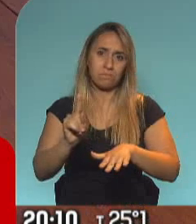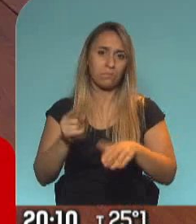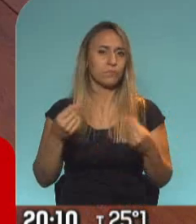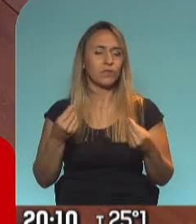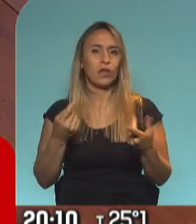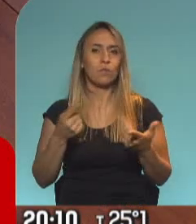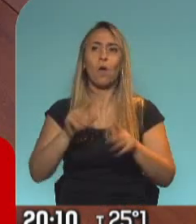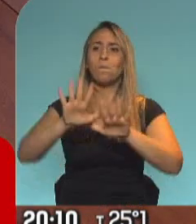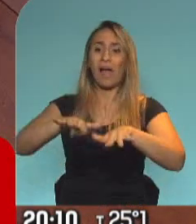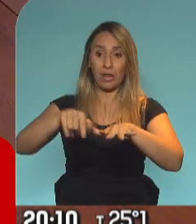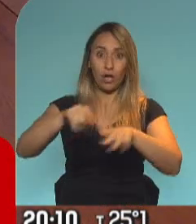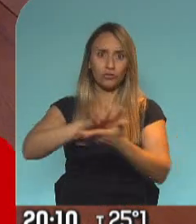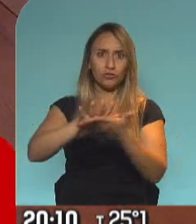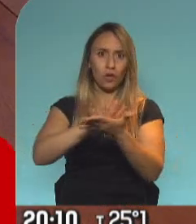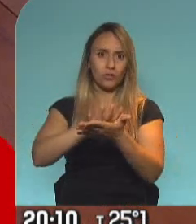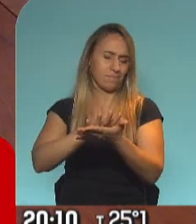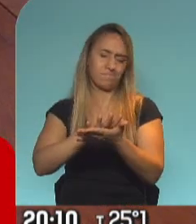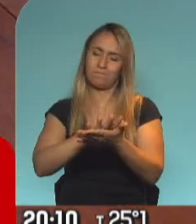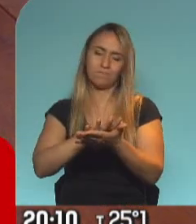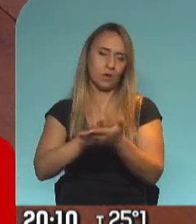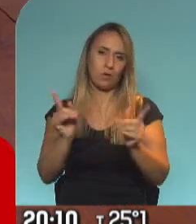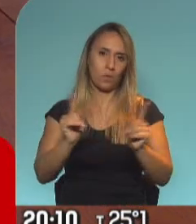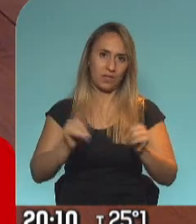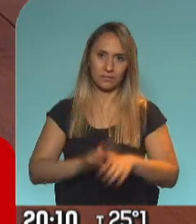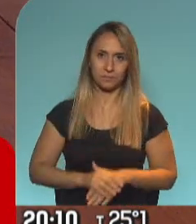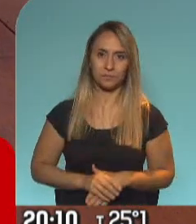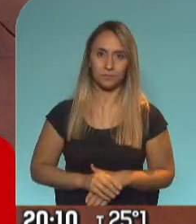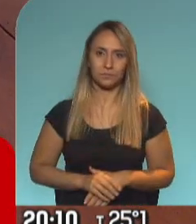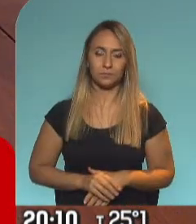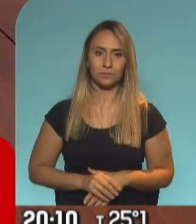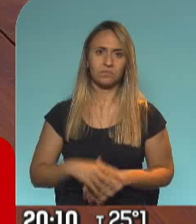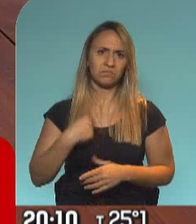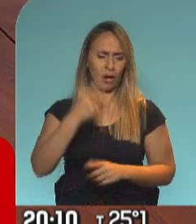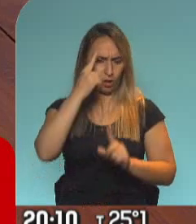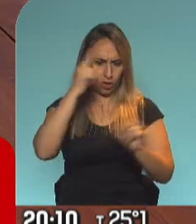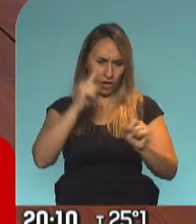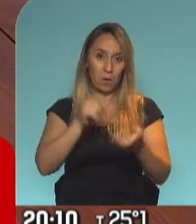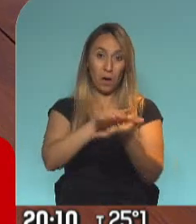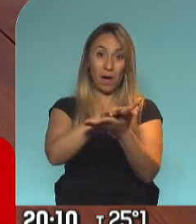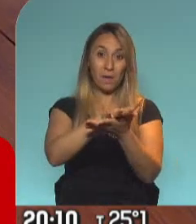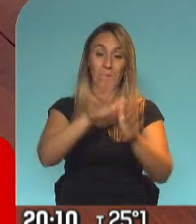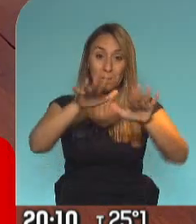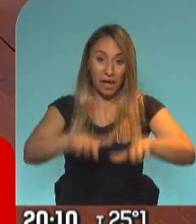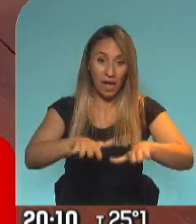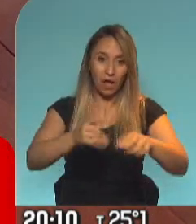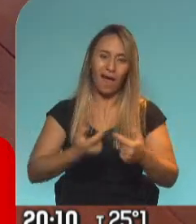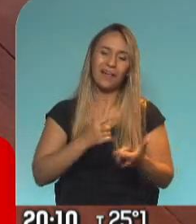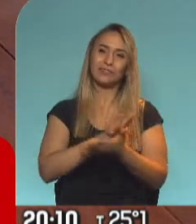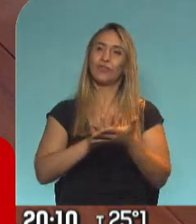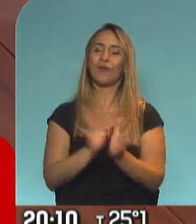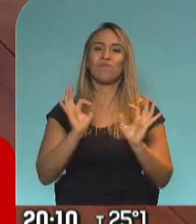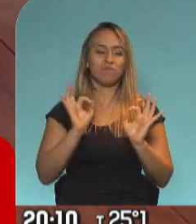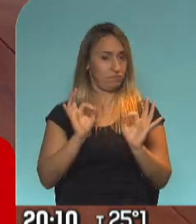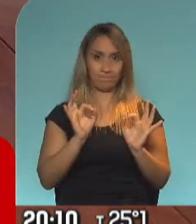como una solución. medida oportuna, Claro. como una solución. Está bien. No creemos que nos va a aportar soluciones y creemos